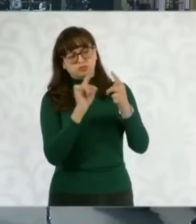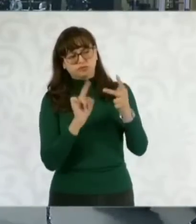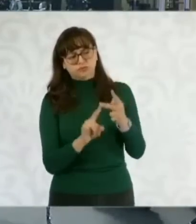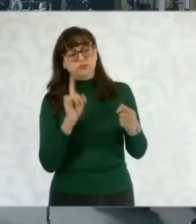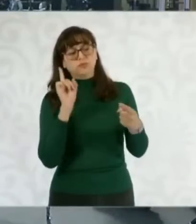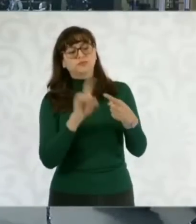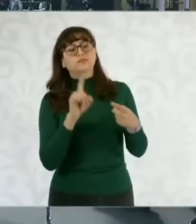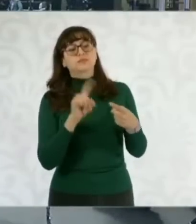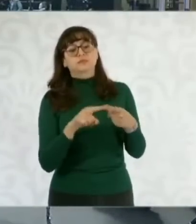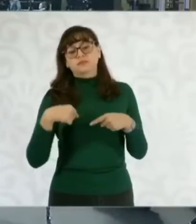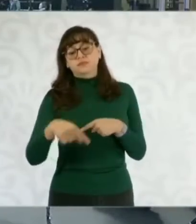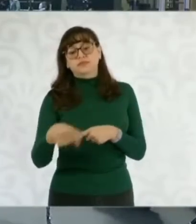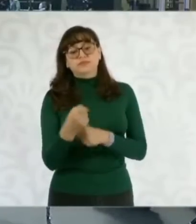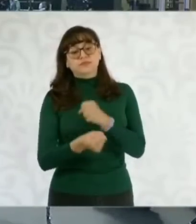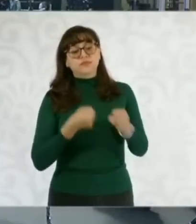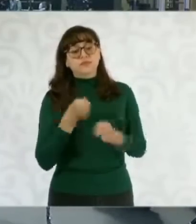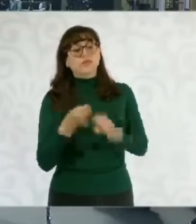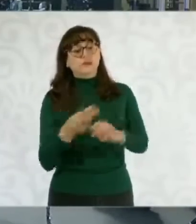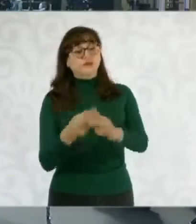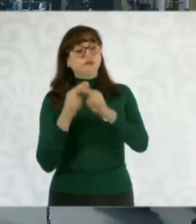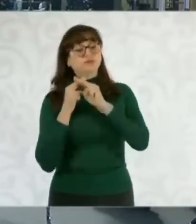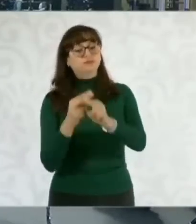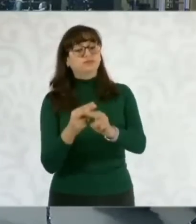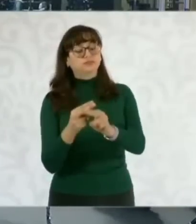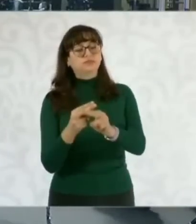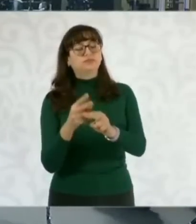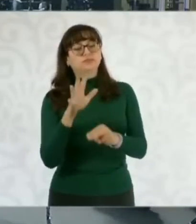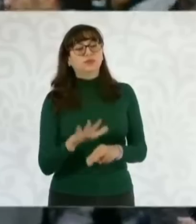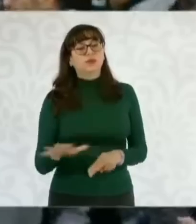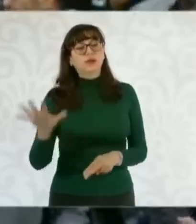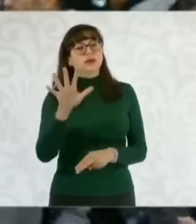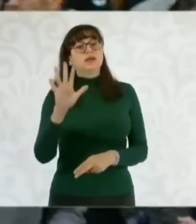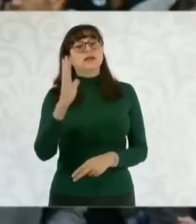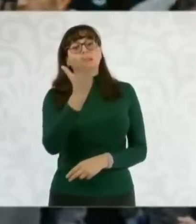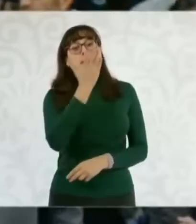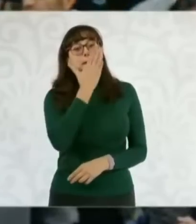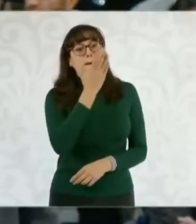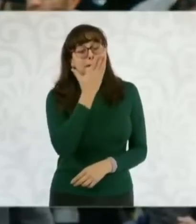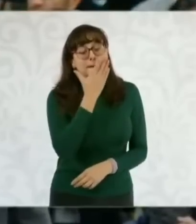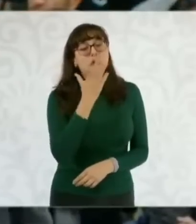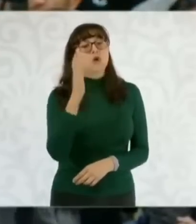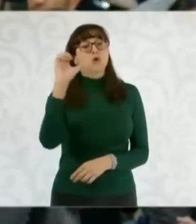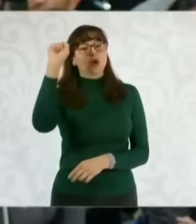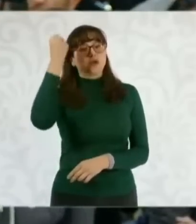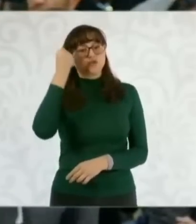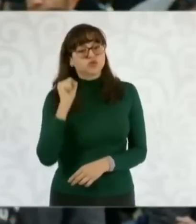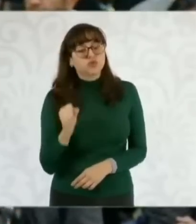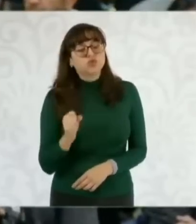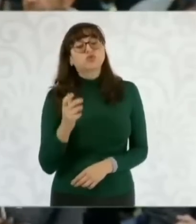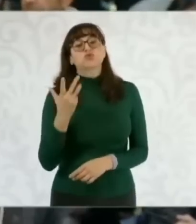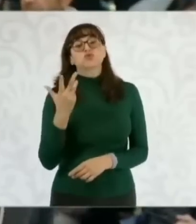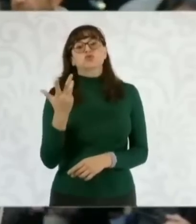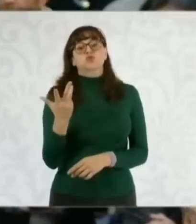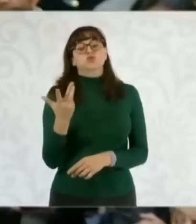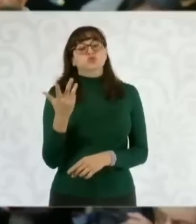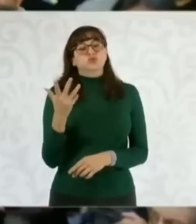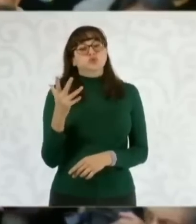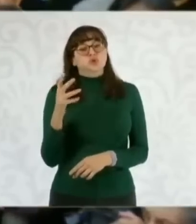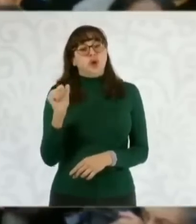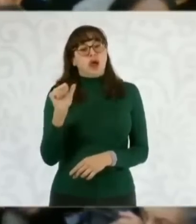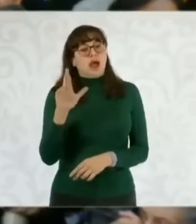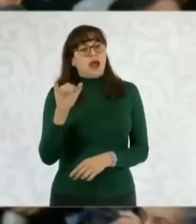la conformación del gran estado de Occidente, Sinaloa, Sonora, parte de Arizona, y el